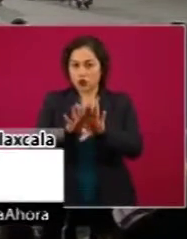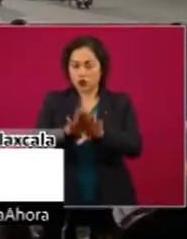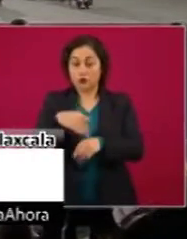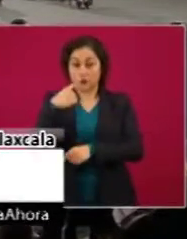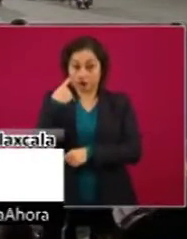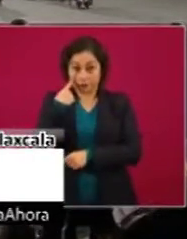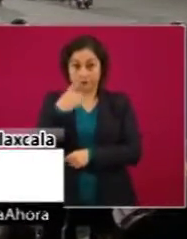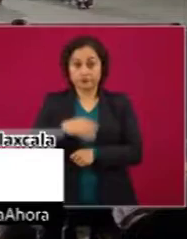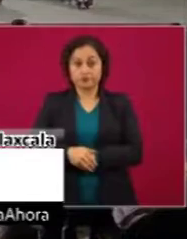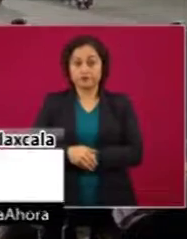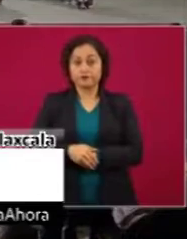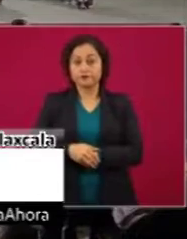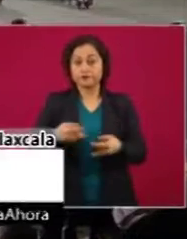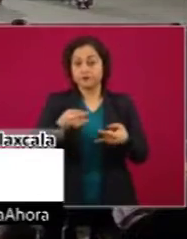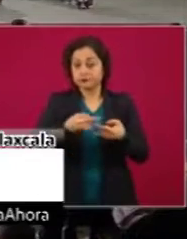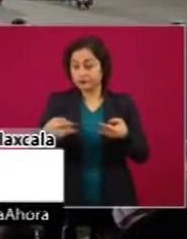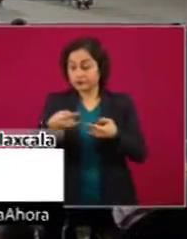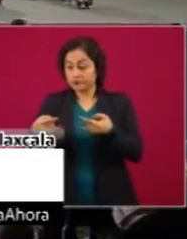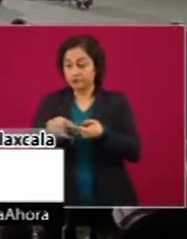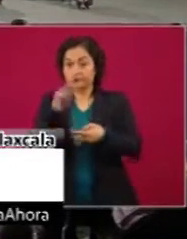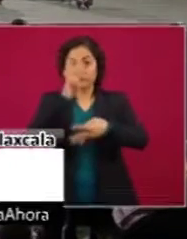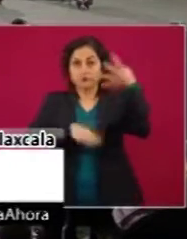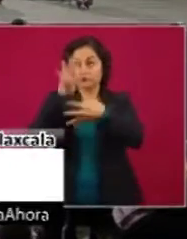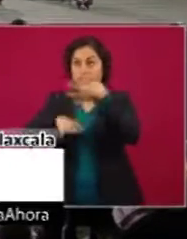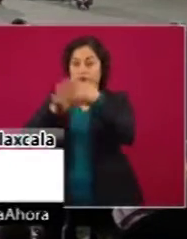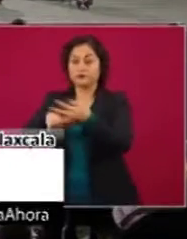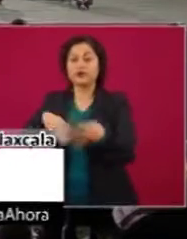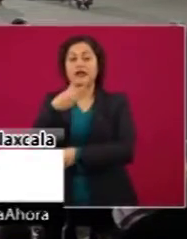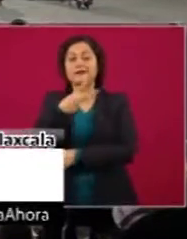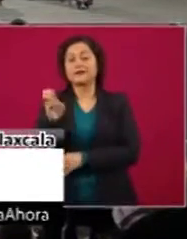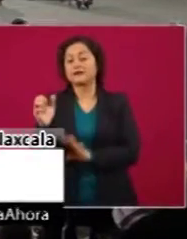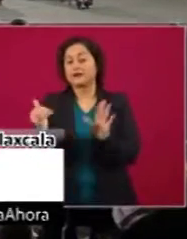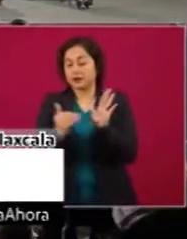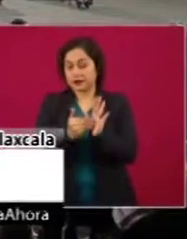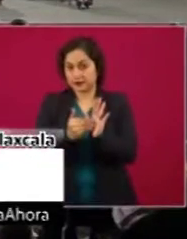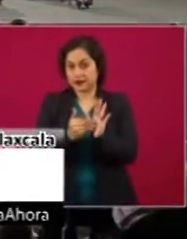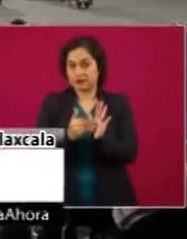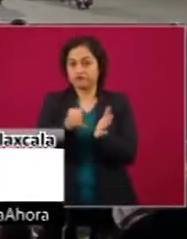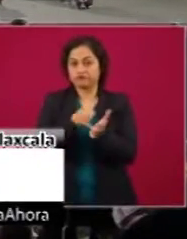3.647.353 cachitos a 500 pesos cada uno y se pagaron en premios de